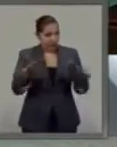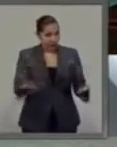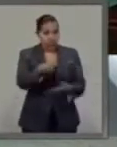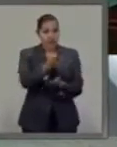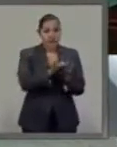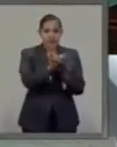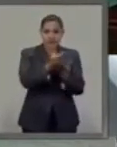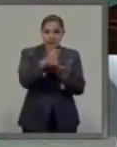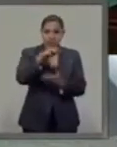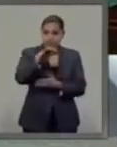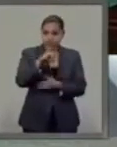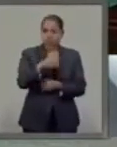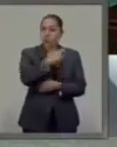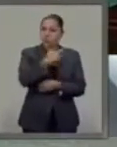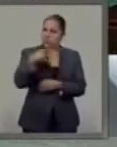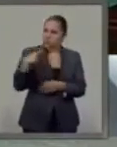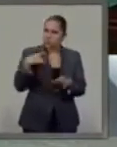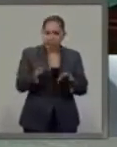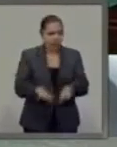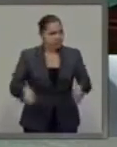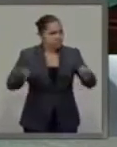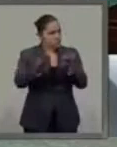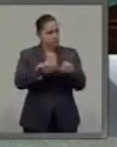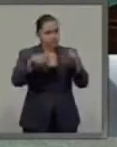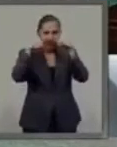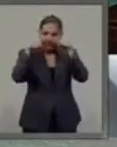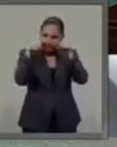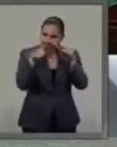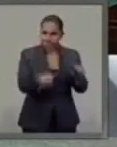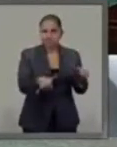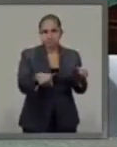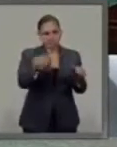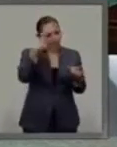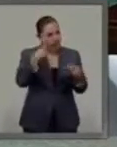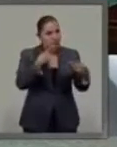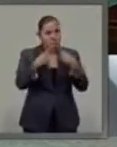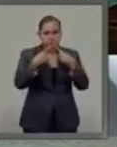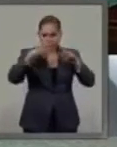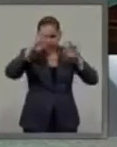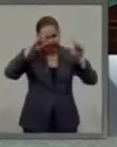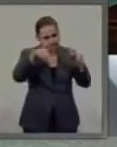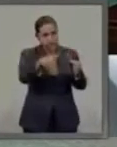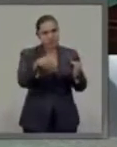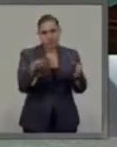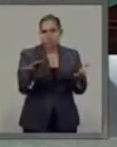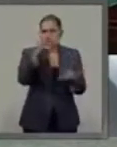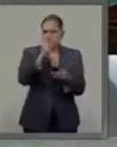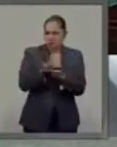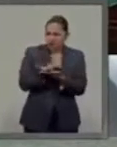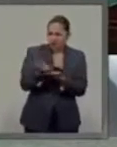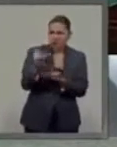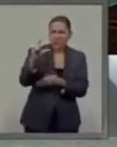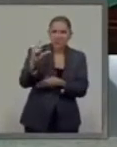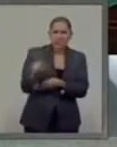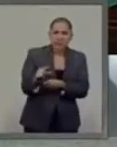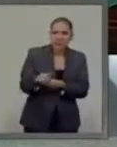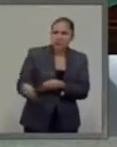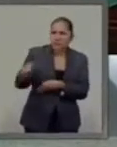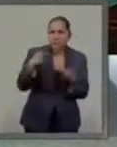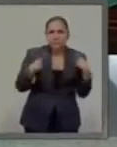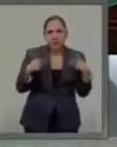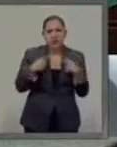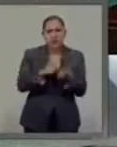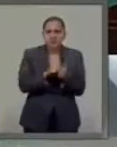a la recuperación del poder de compra para acabar de una vez por todas con los salarios de hambre que mantienen a nuestro